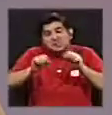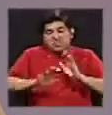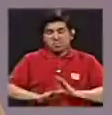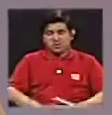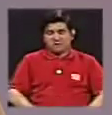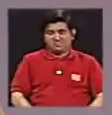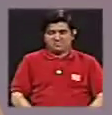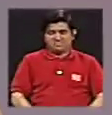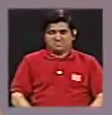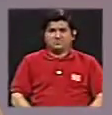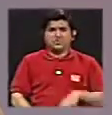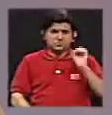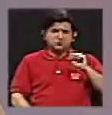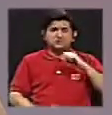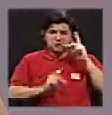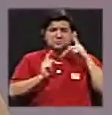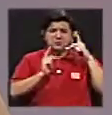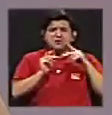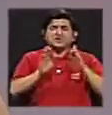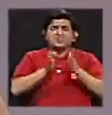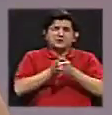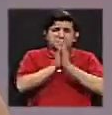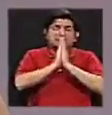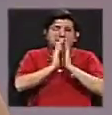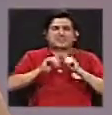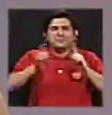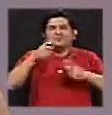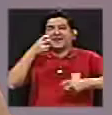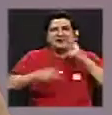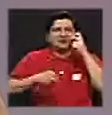sea, perfectamente se le puede pedir. El problema